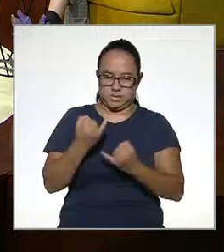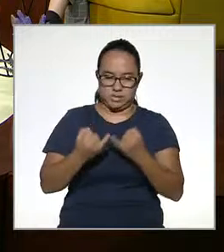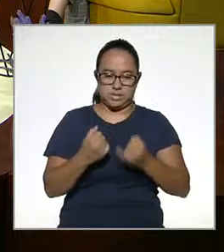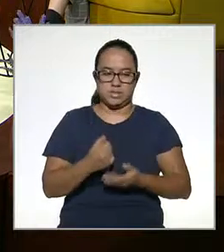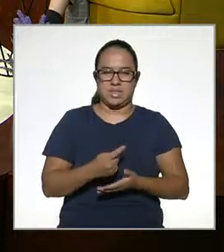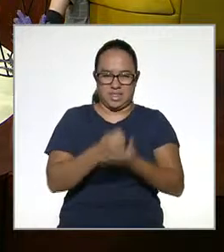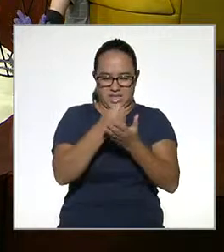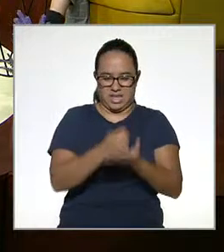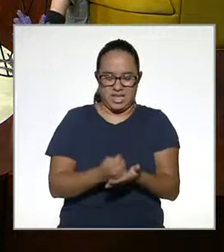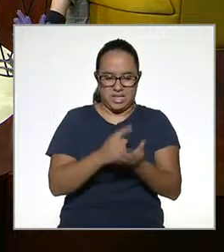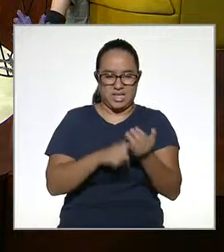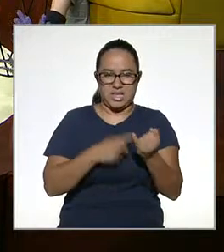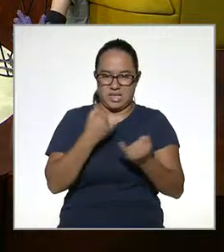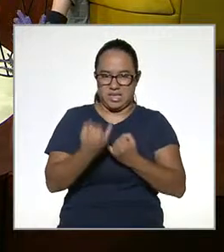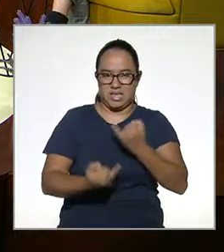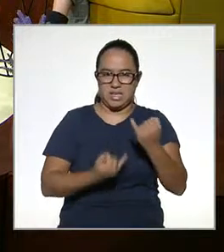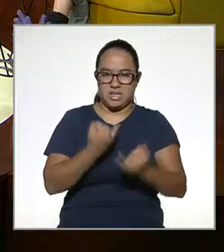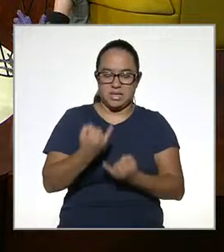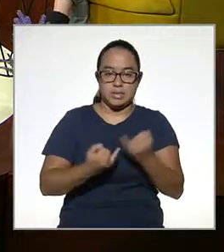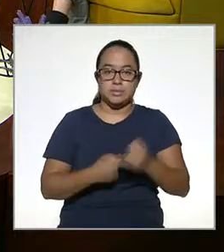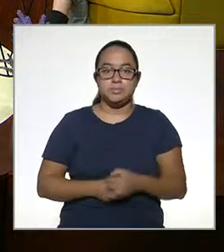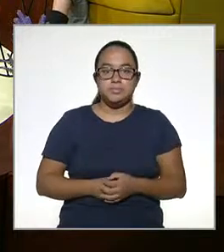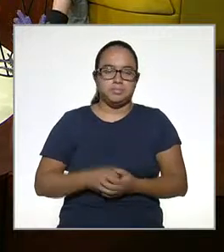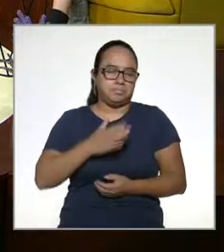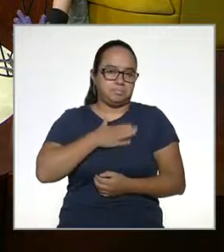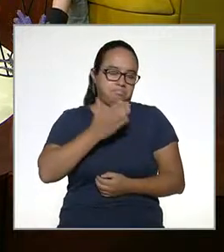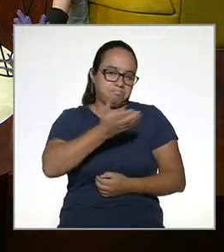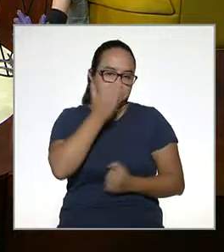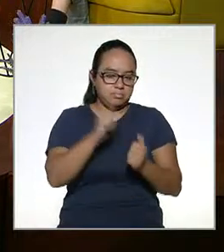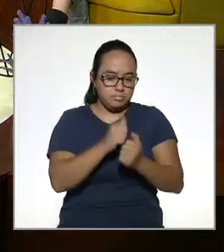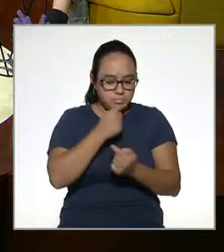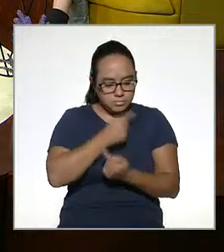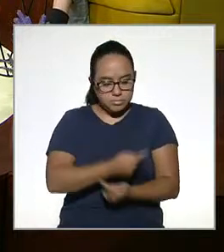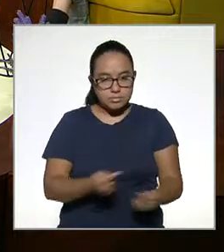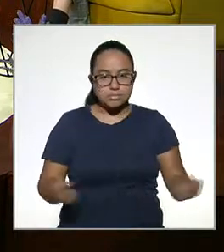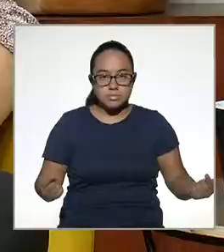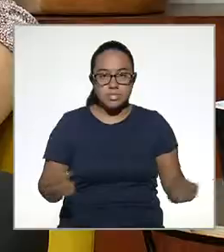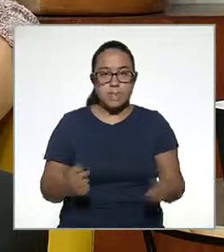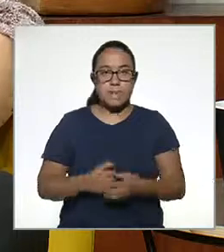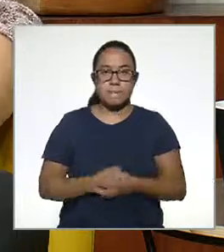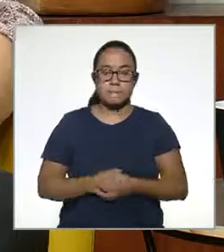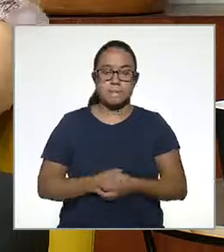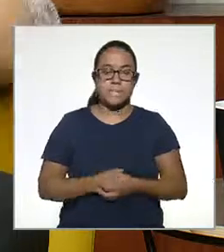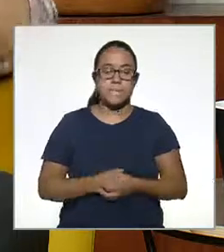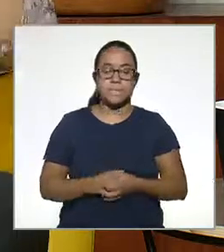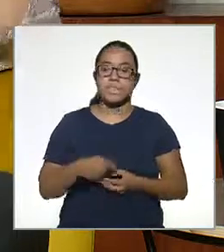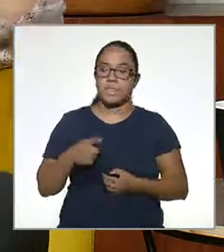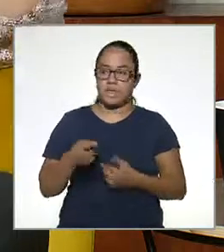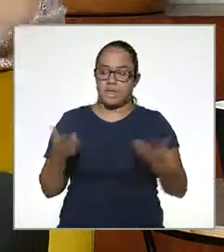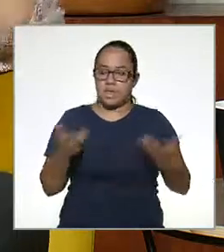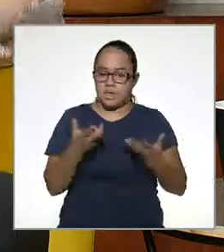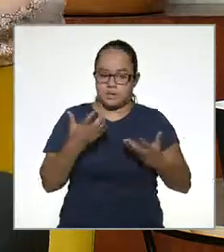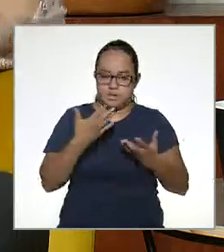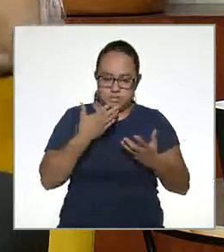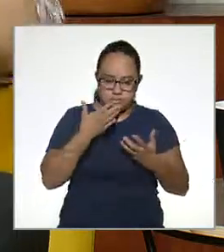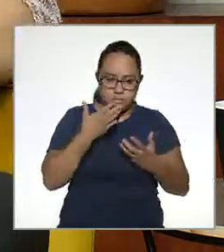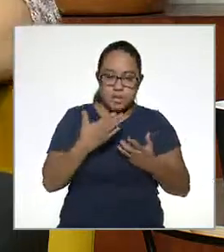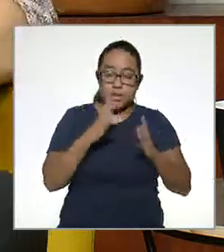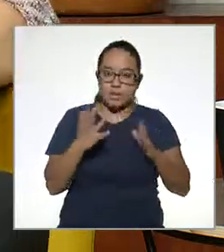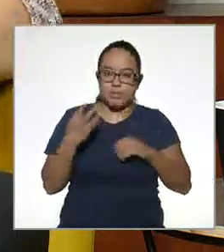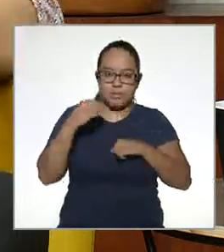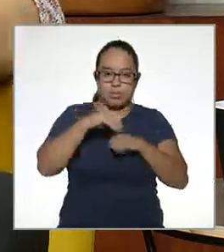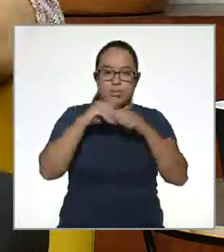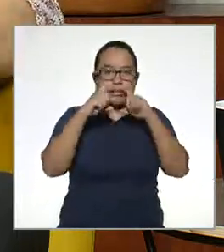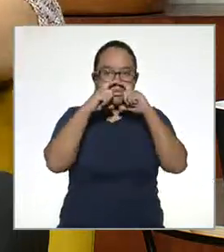la terapia de juego, que es la terapia que yo manejo con ellos y con ellas, lo hacen muy bien, sea, integran ya el